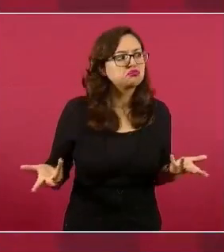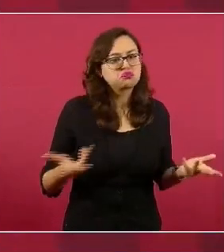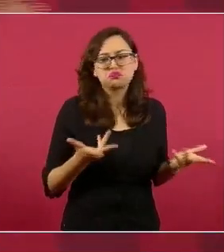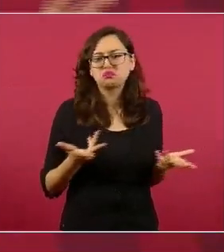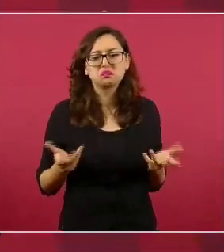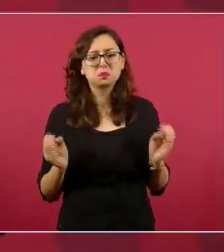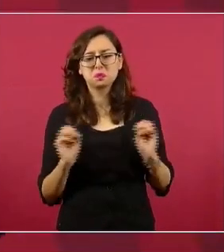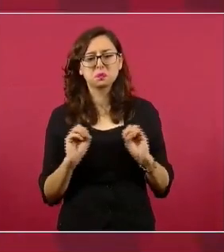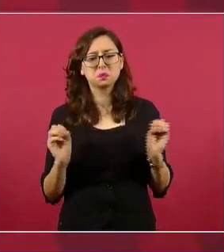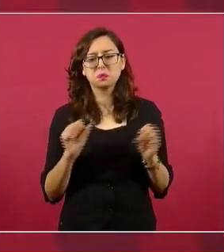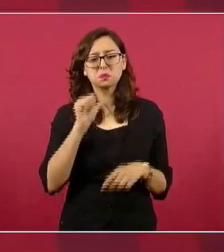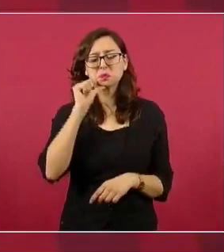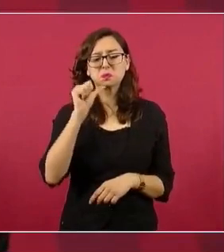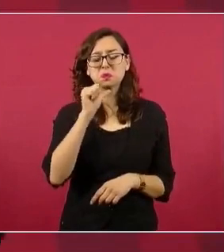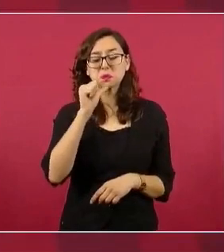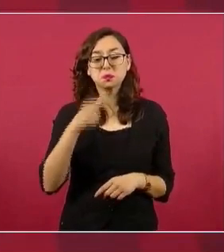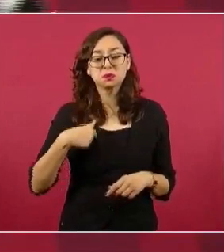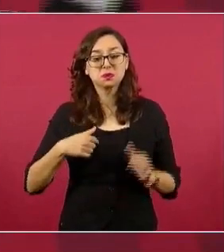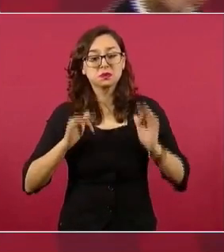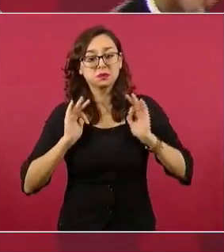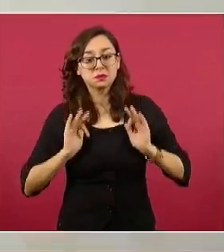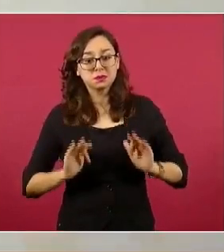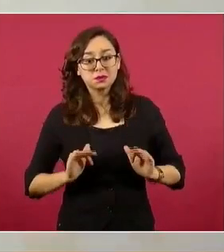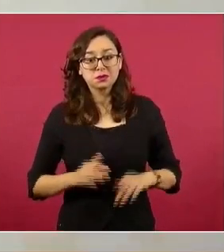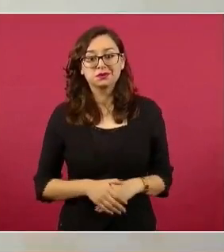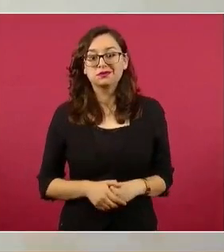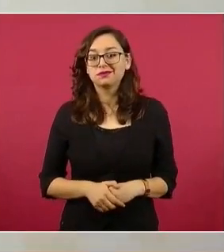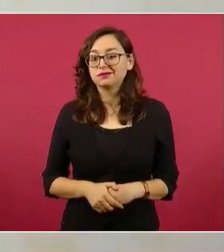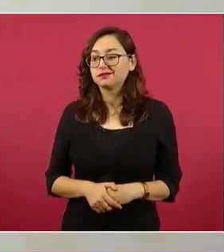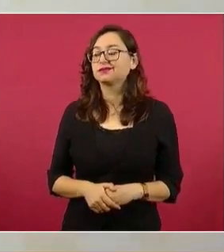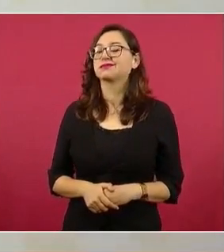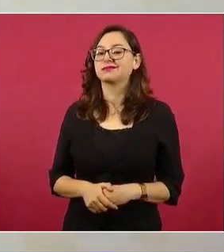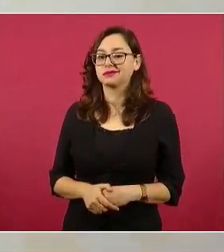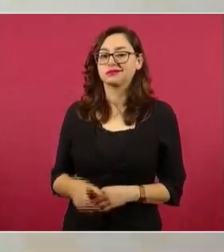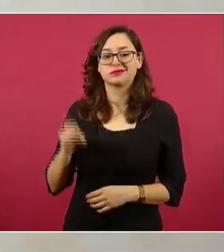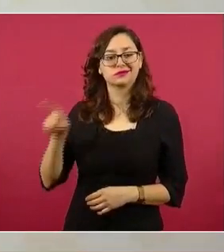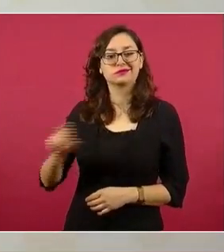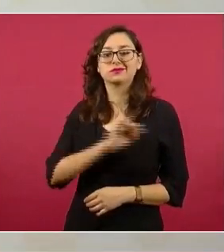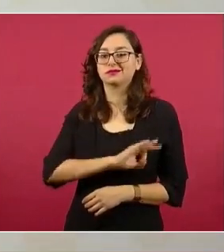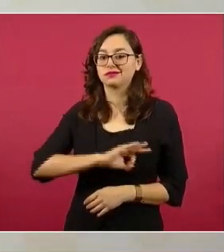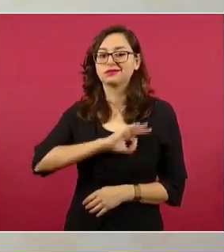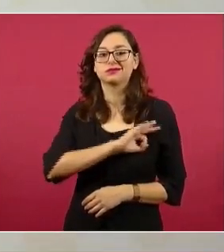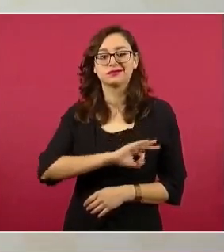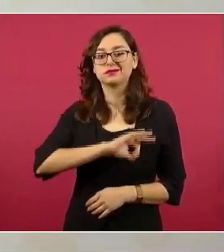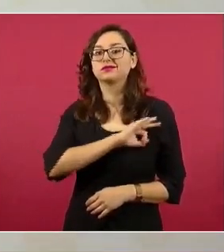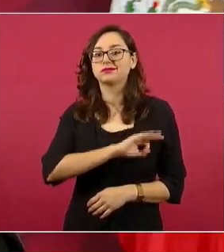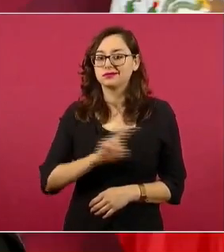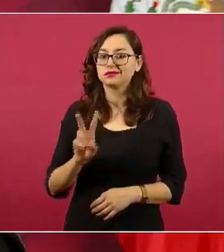Entonces, el consenso es: este es el hombre más feliz de Rusia.